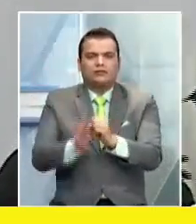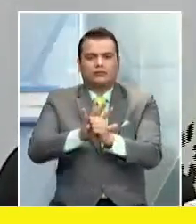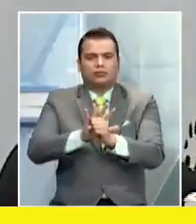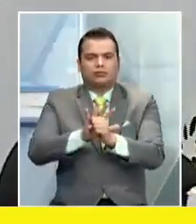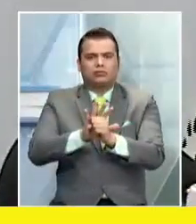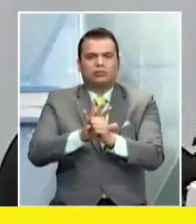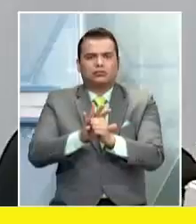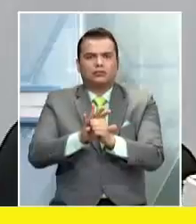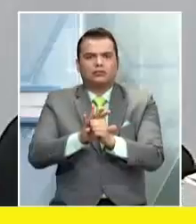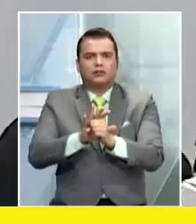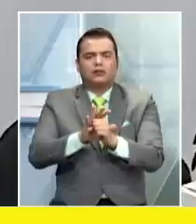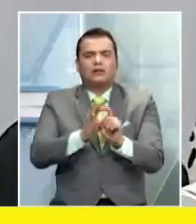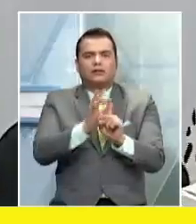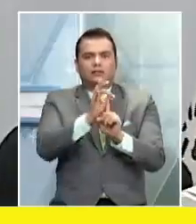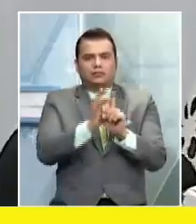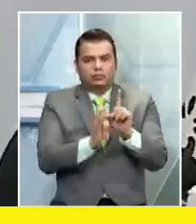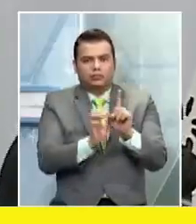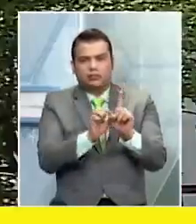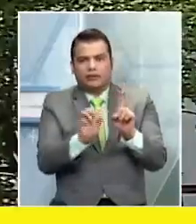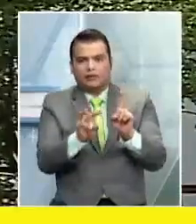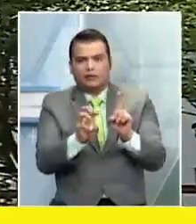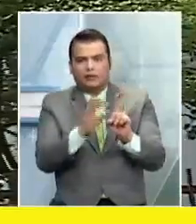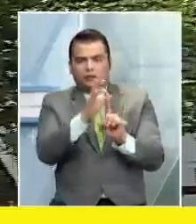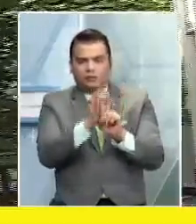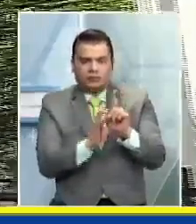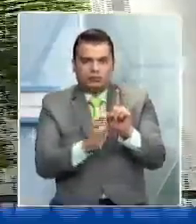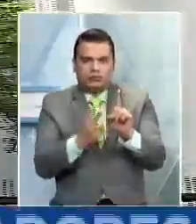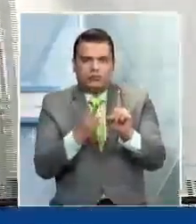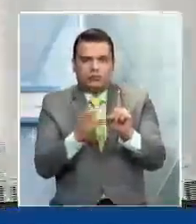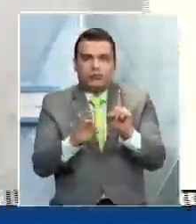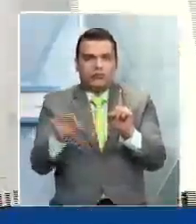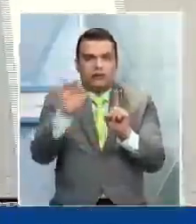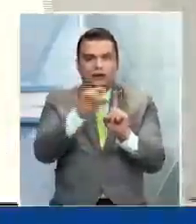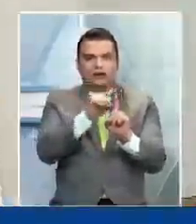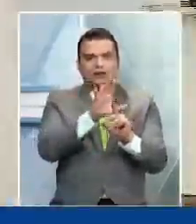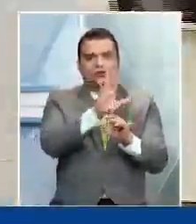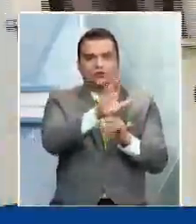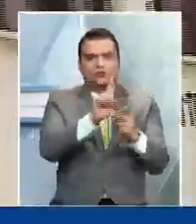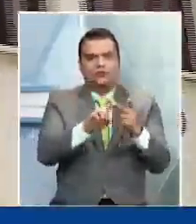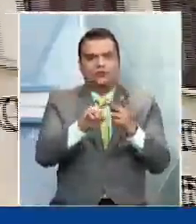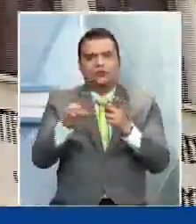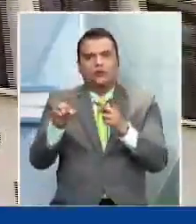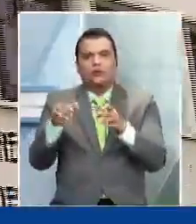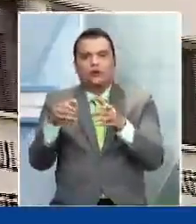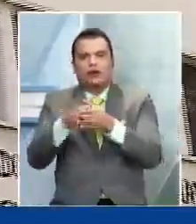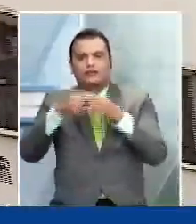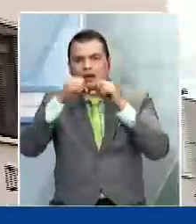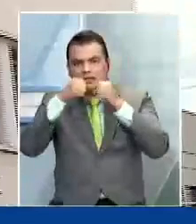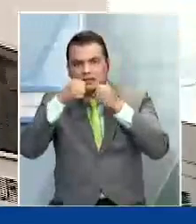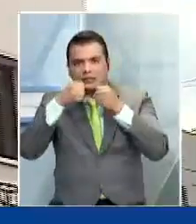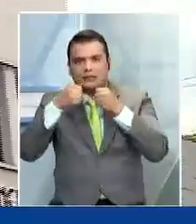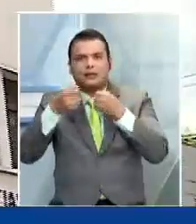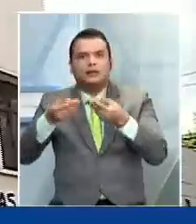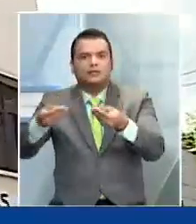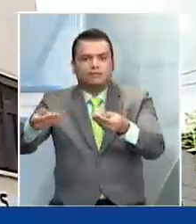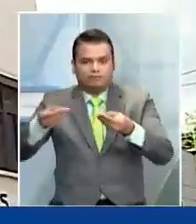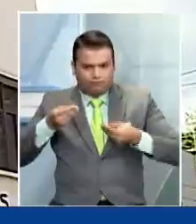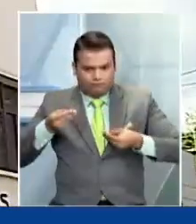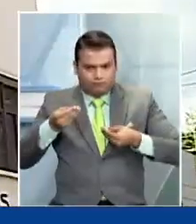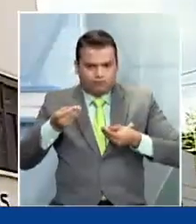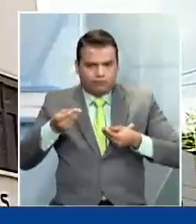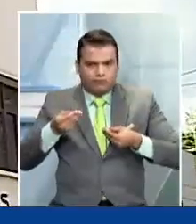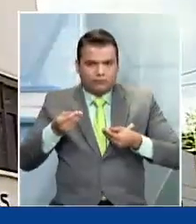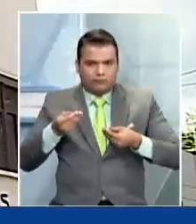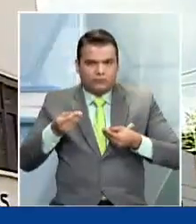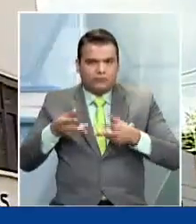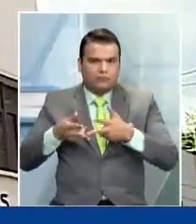menos 8 y menos 20 grados, es lo que se maneja aquí. Y Asocaña ha sido muy generoso con nosotros, nos ha entregado